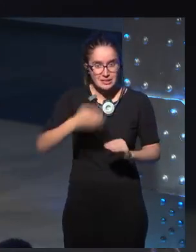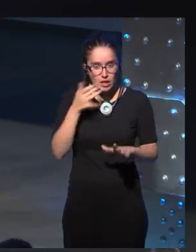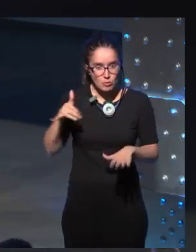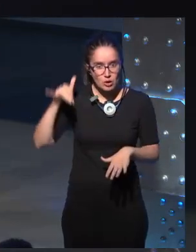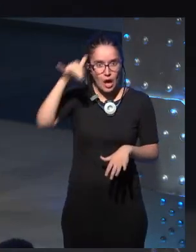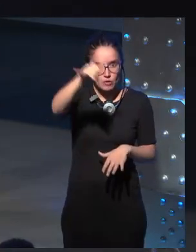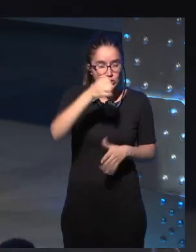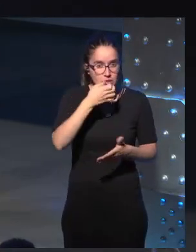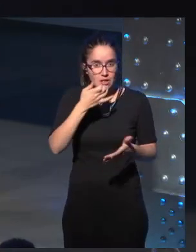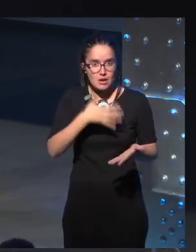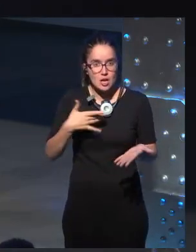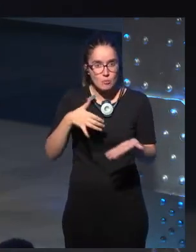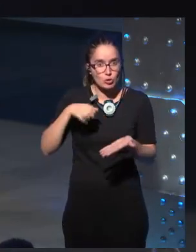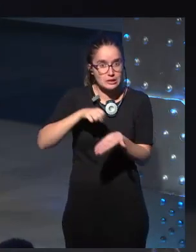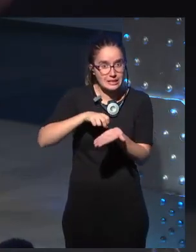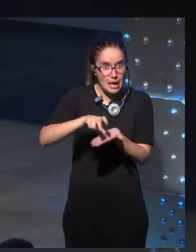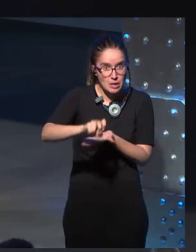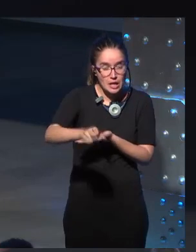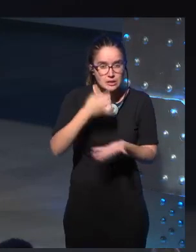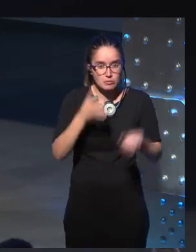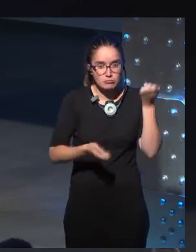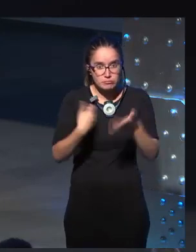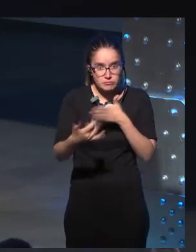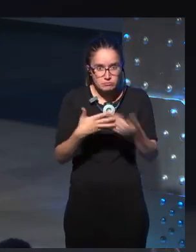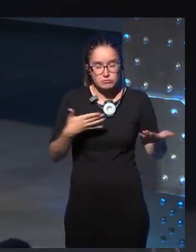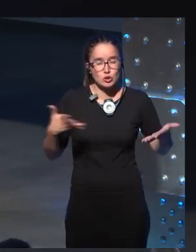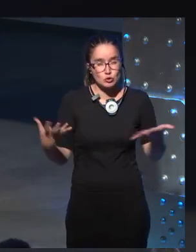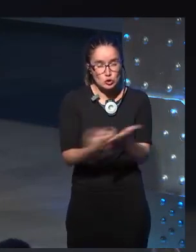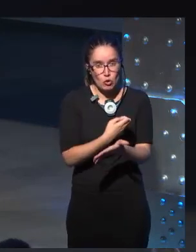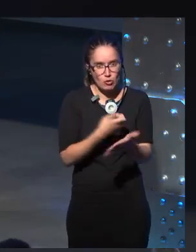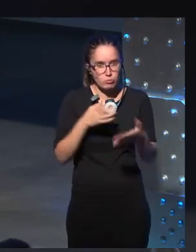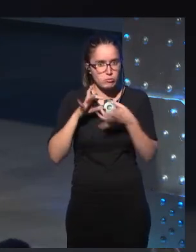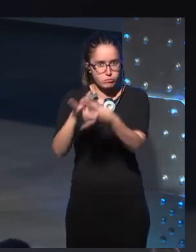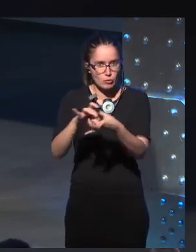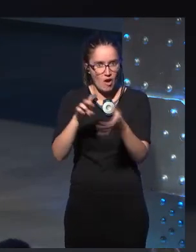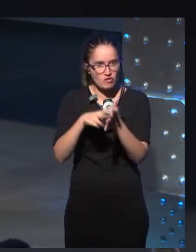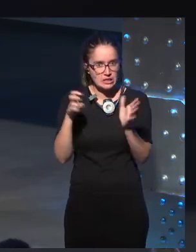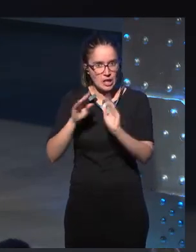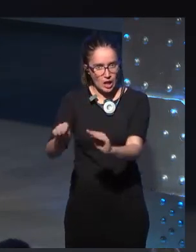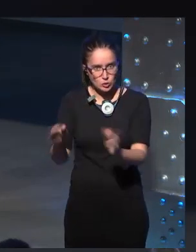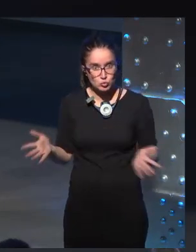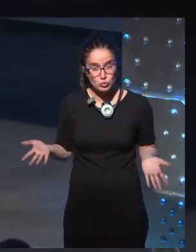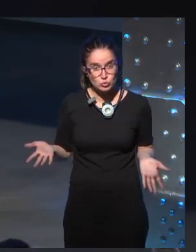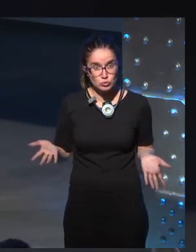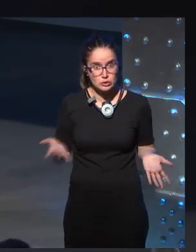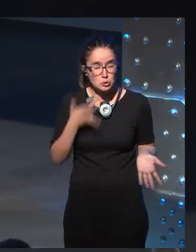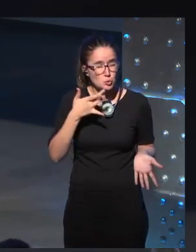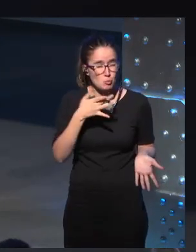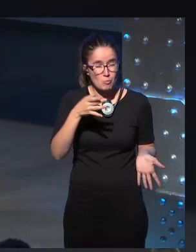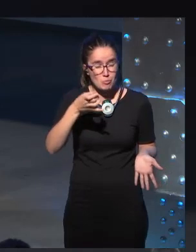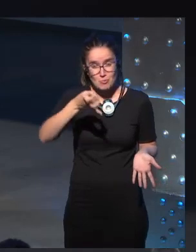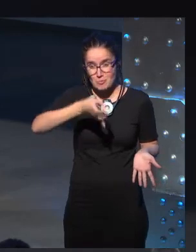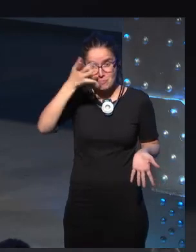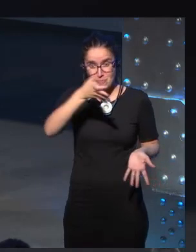avión, si queremos caminar, si queremos conducir un coche, si queremos hacer cualquier cosa, todo es física de Newton. Es un genio